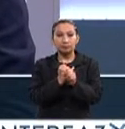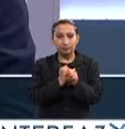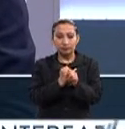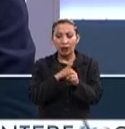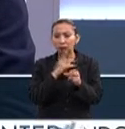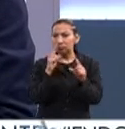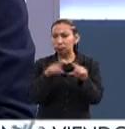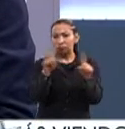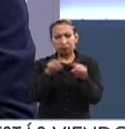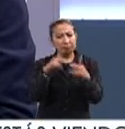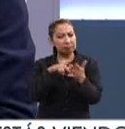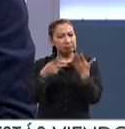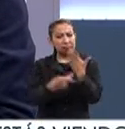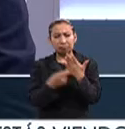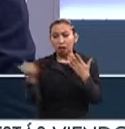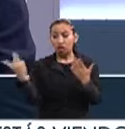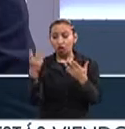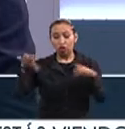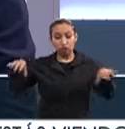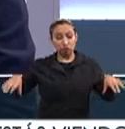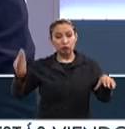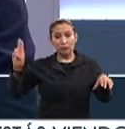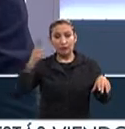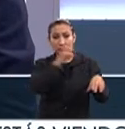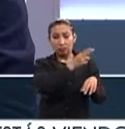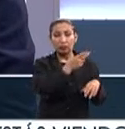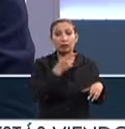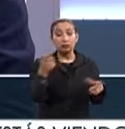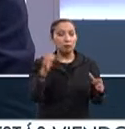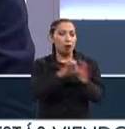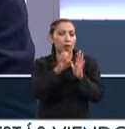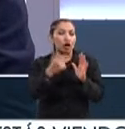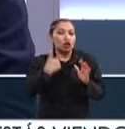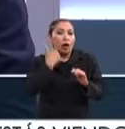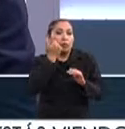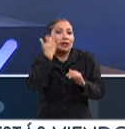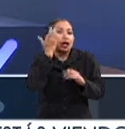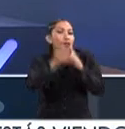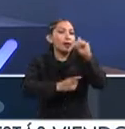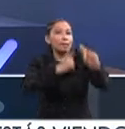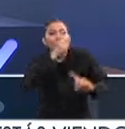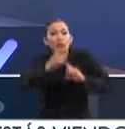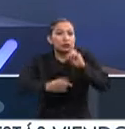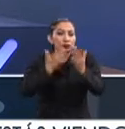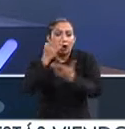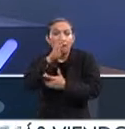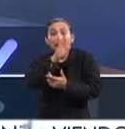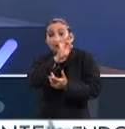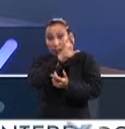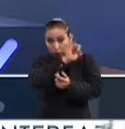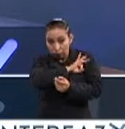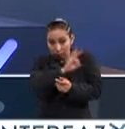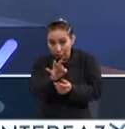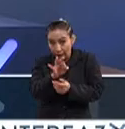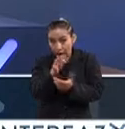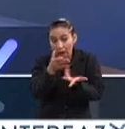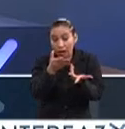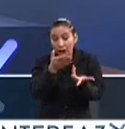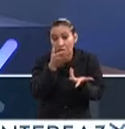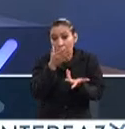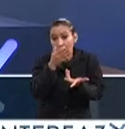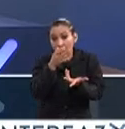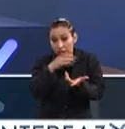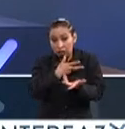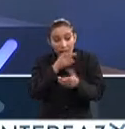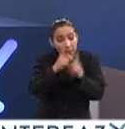Hay innumerables proyectos en ambas universidades. Pero, por ejemplo, si un estudiante quiere practicar algún deporte que está estudiando en la FES, puede irse y no